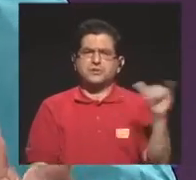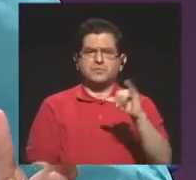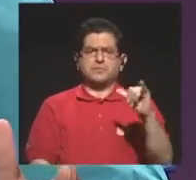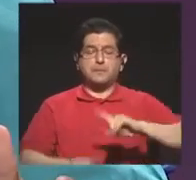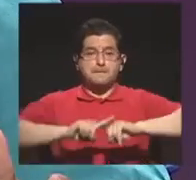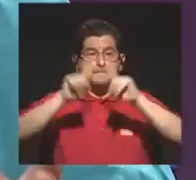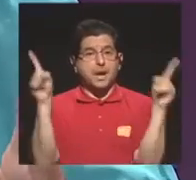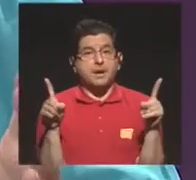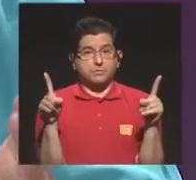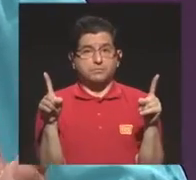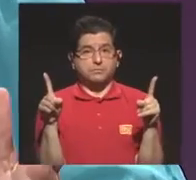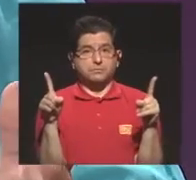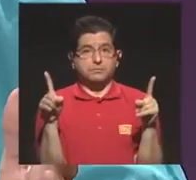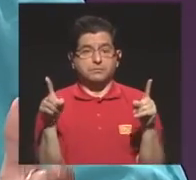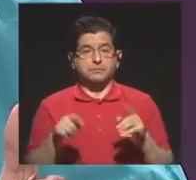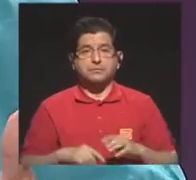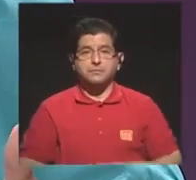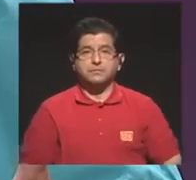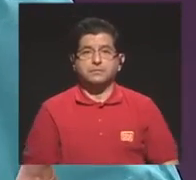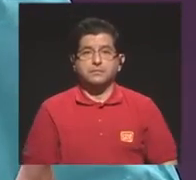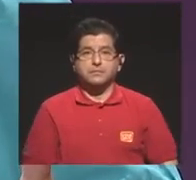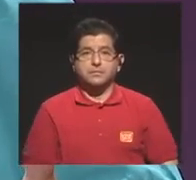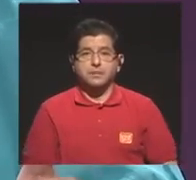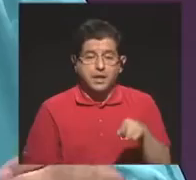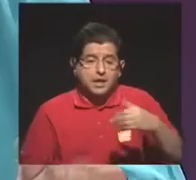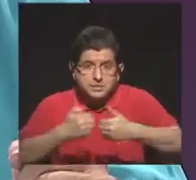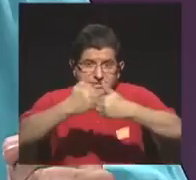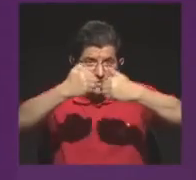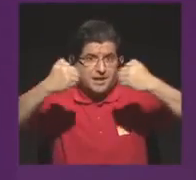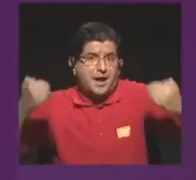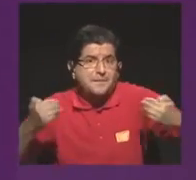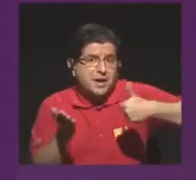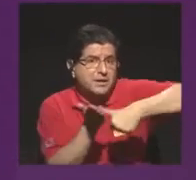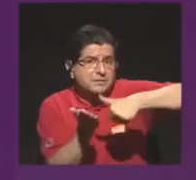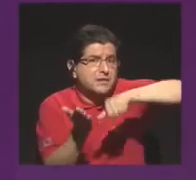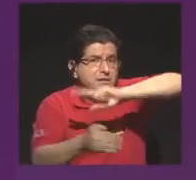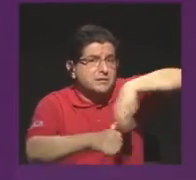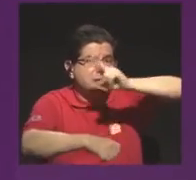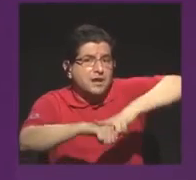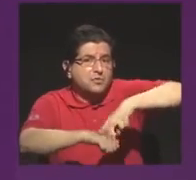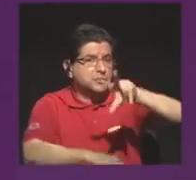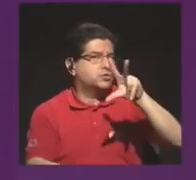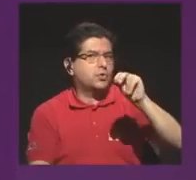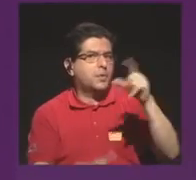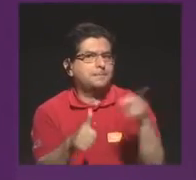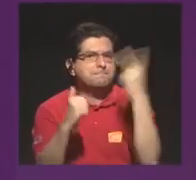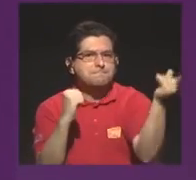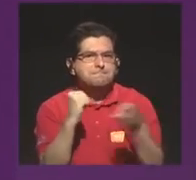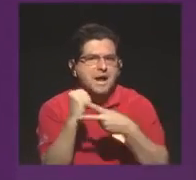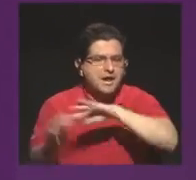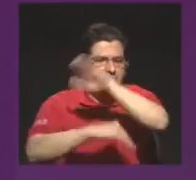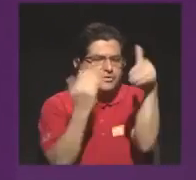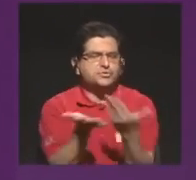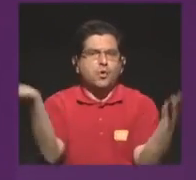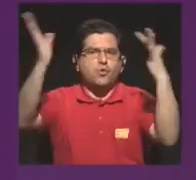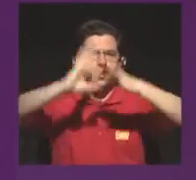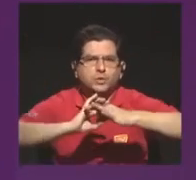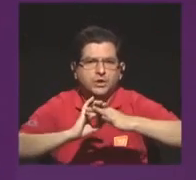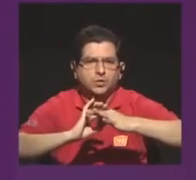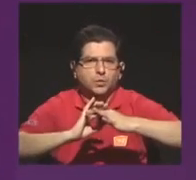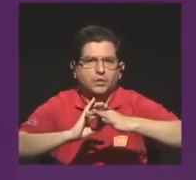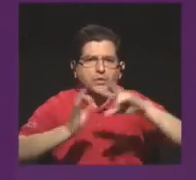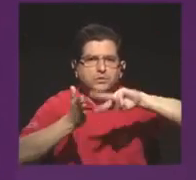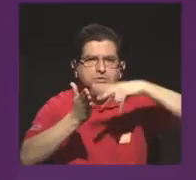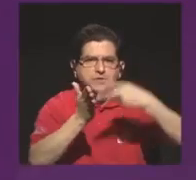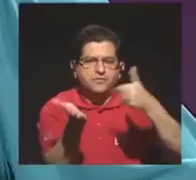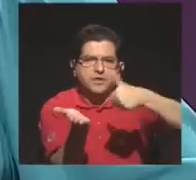pero efectivamente no es aparte de la elección nacional. Por primera vez está toda junta lo que es